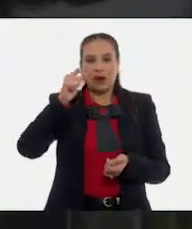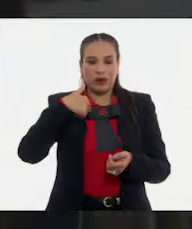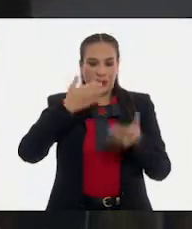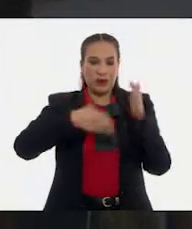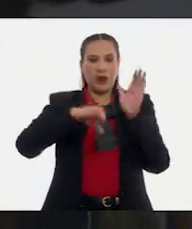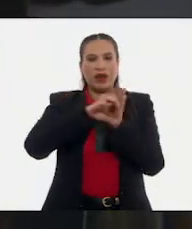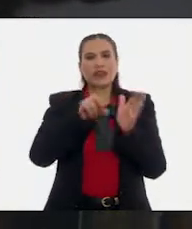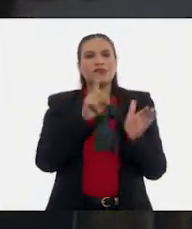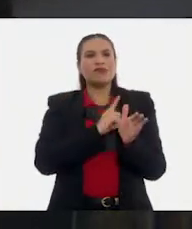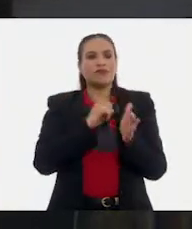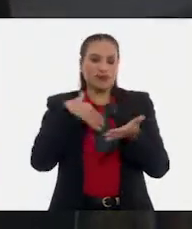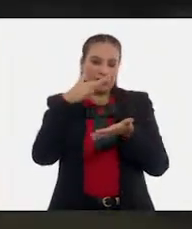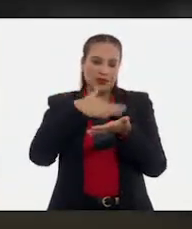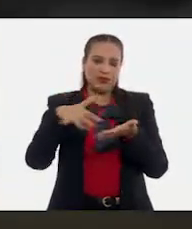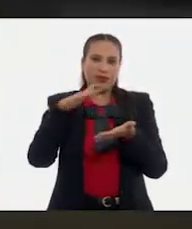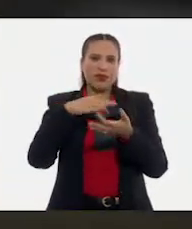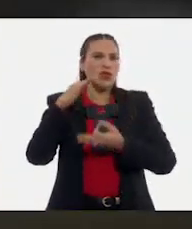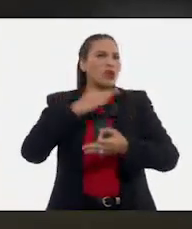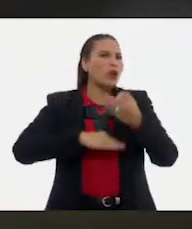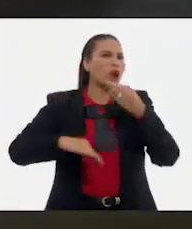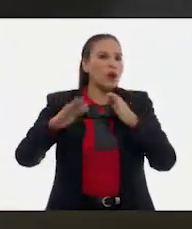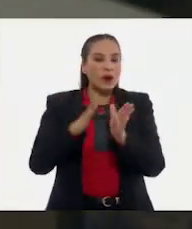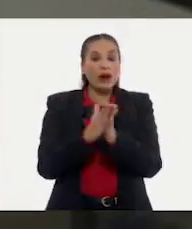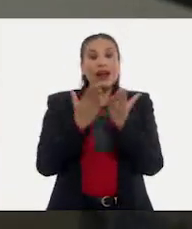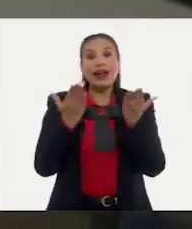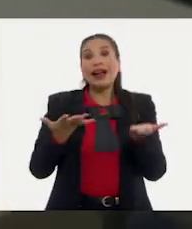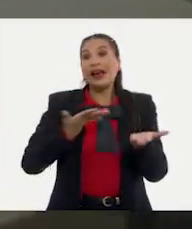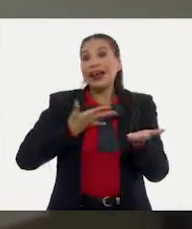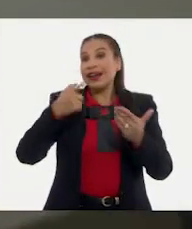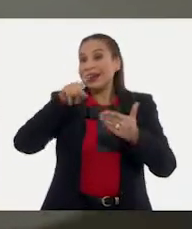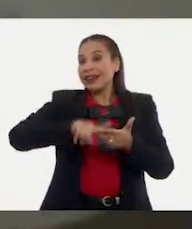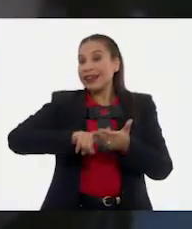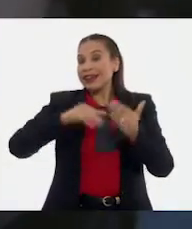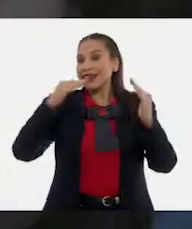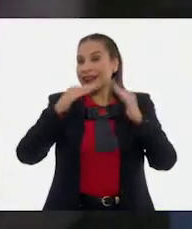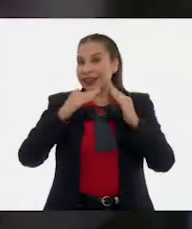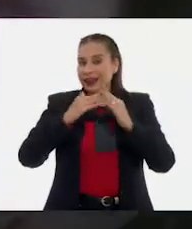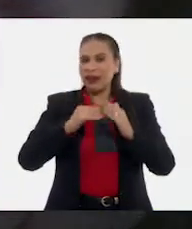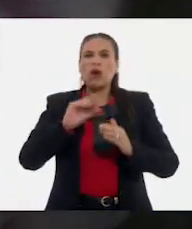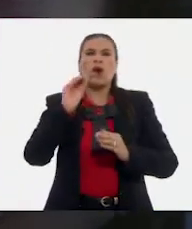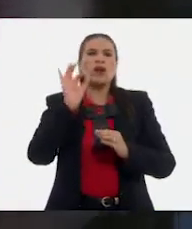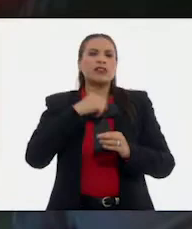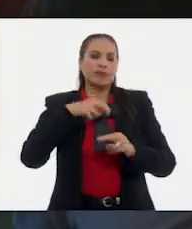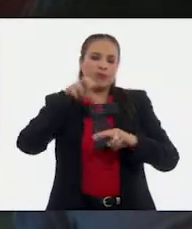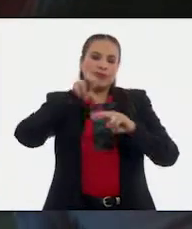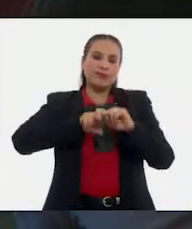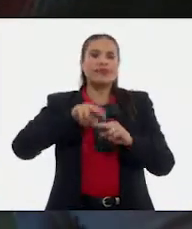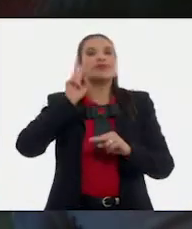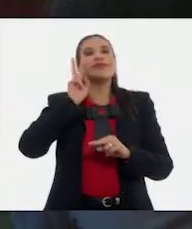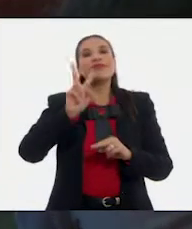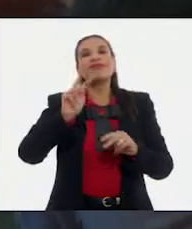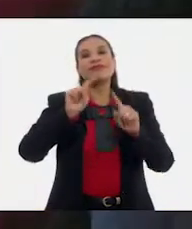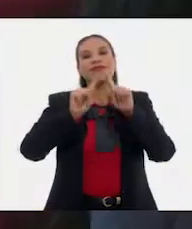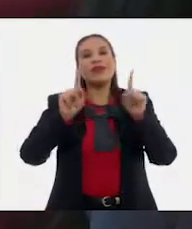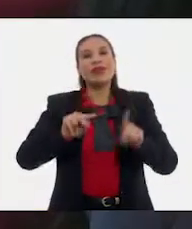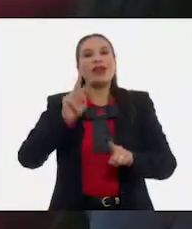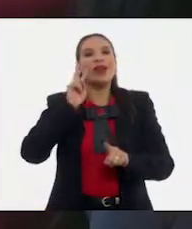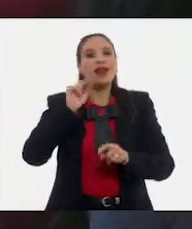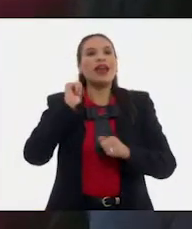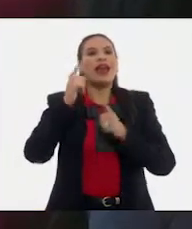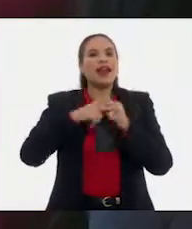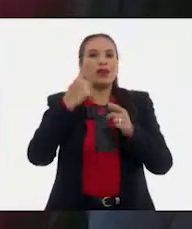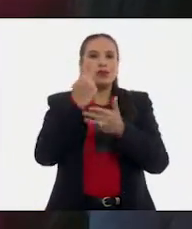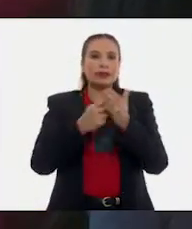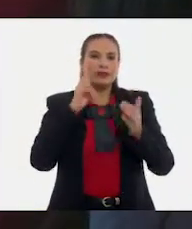en mi cuarto y leía todos los libros que encontraba en casa, o cuando me sentaba frente a la tele para ver programas